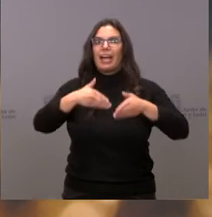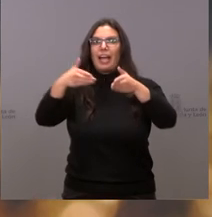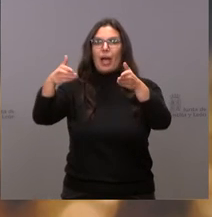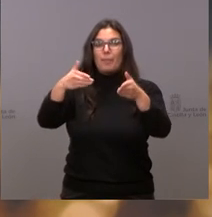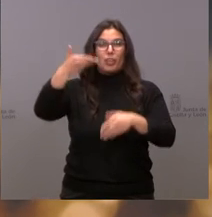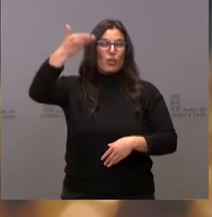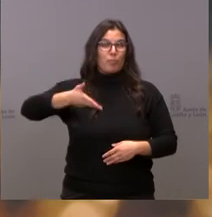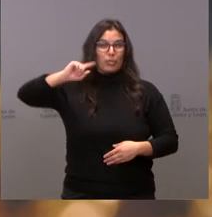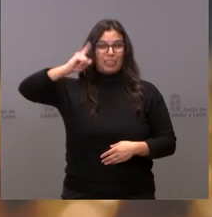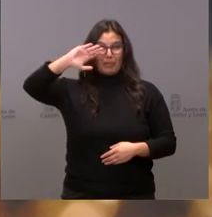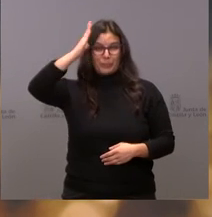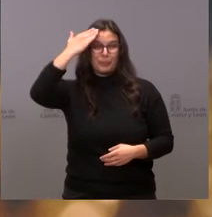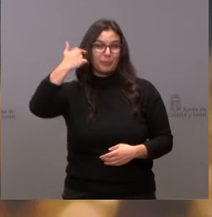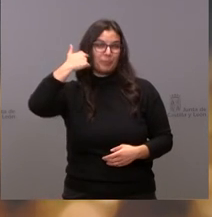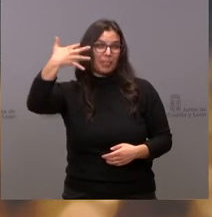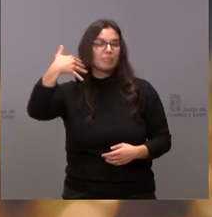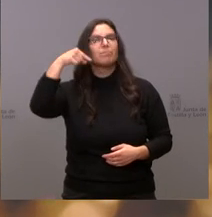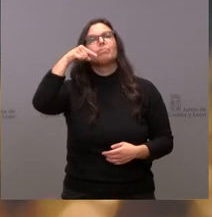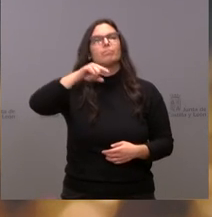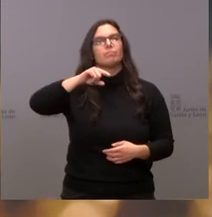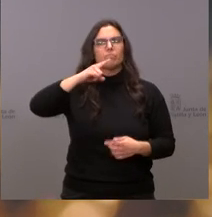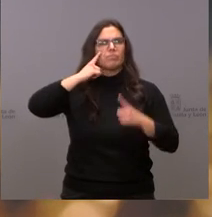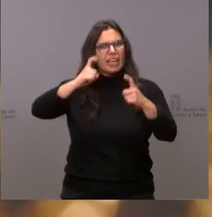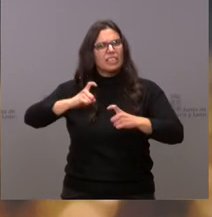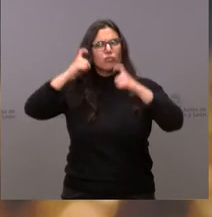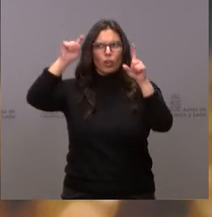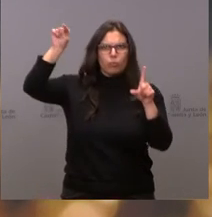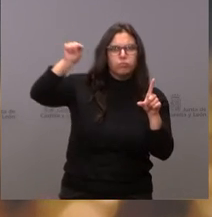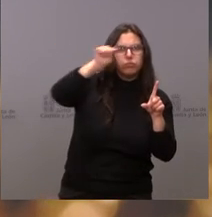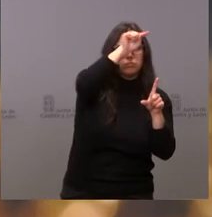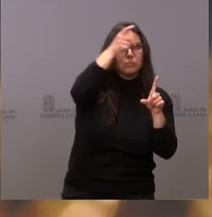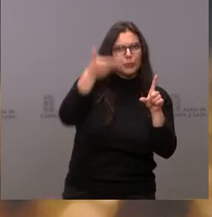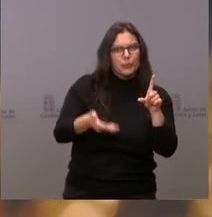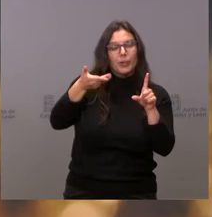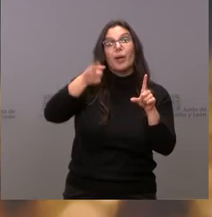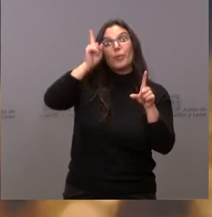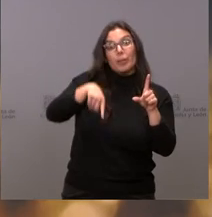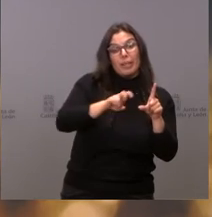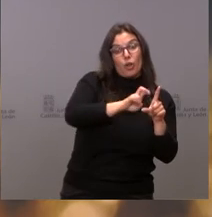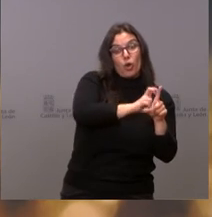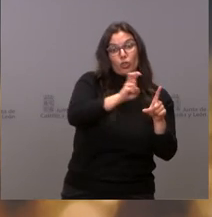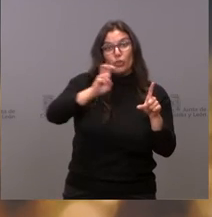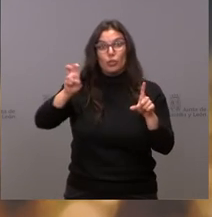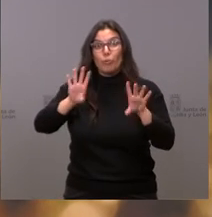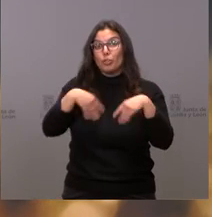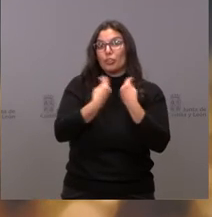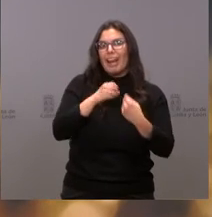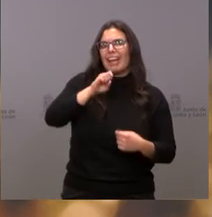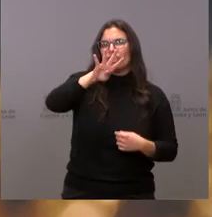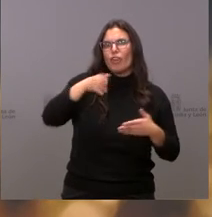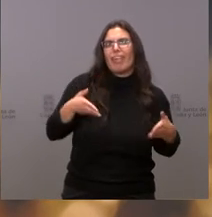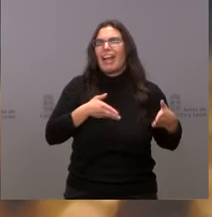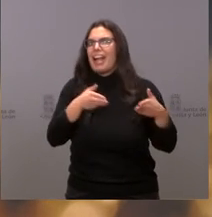más importante en el que estamos haciendo un esfuerzo principal pero también en los 14 caminos